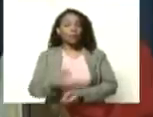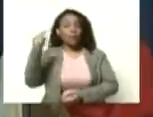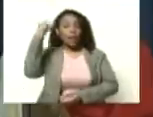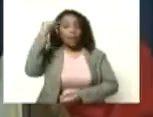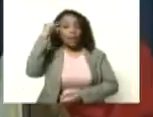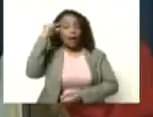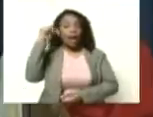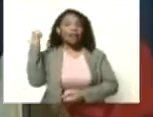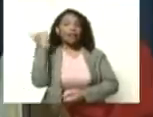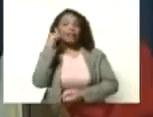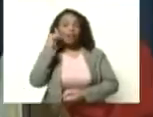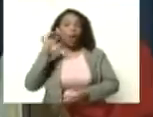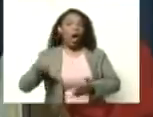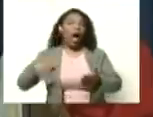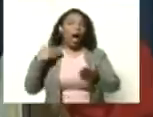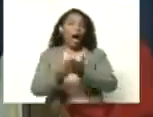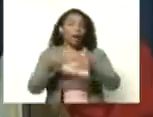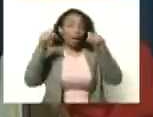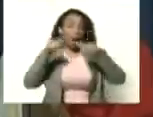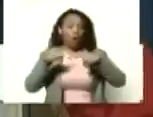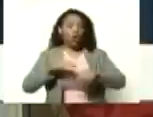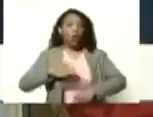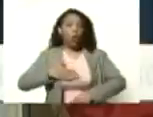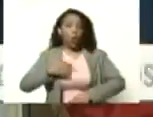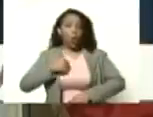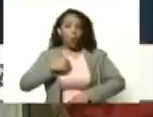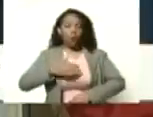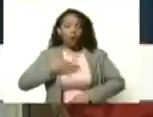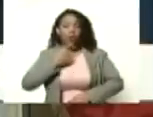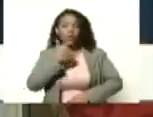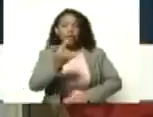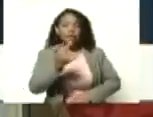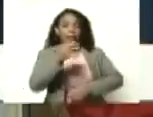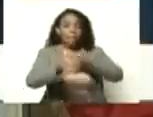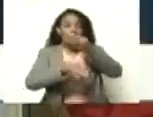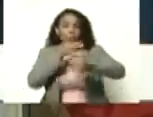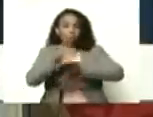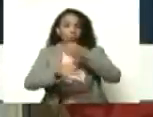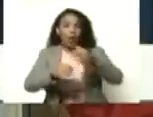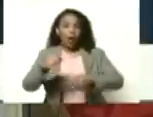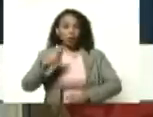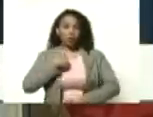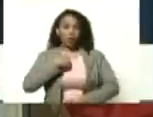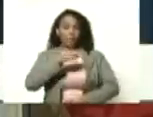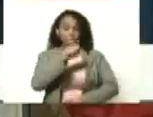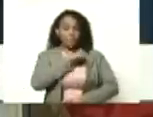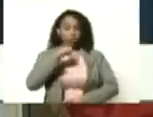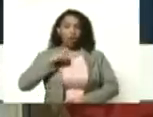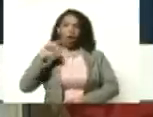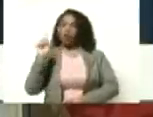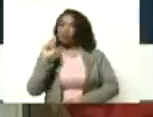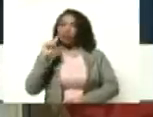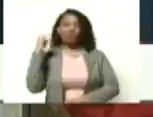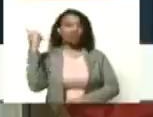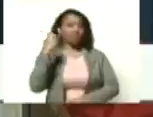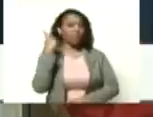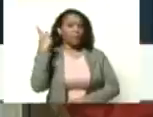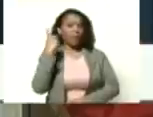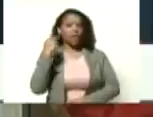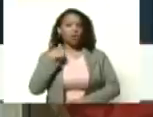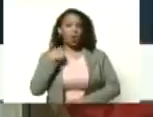hasta el día de hoy yo pudiera decirles que en lo personal no solamente he